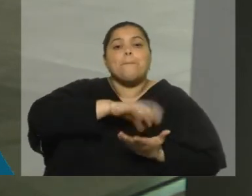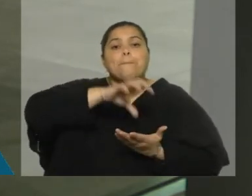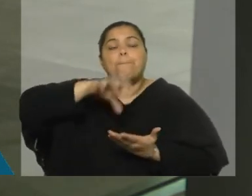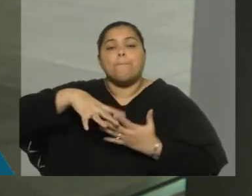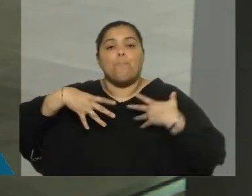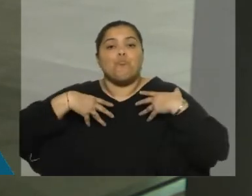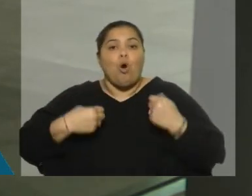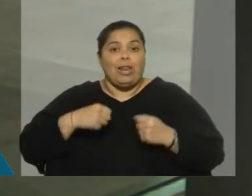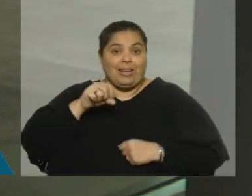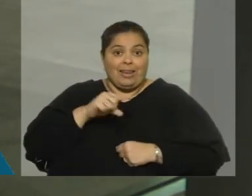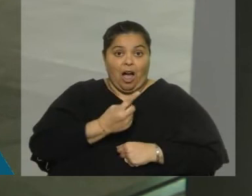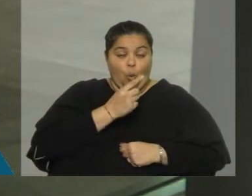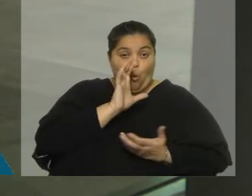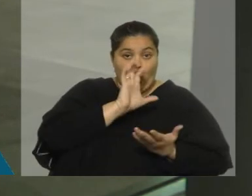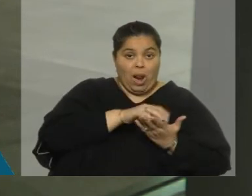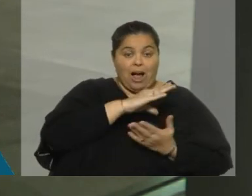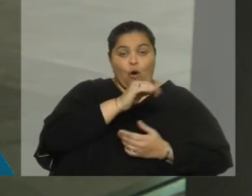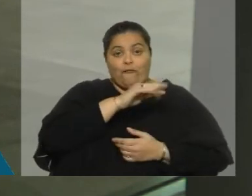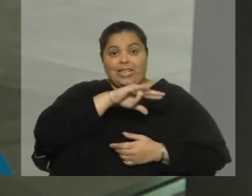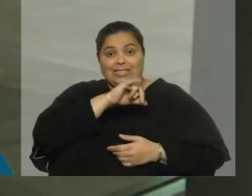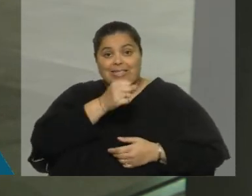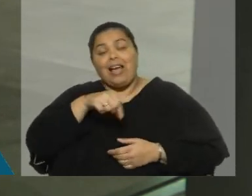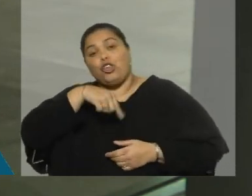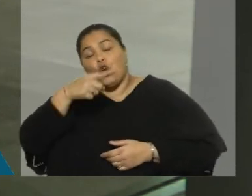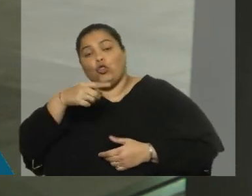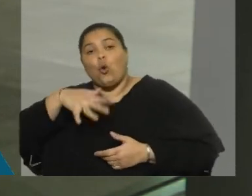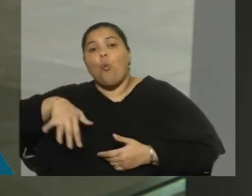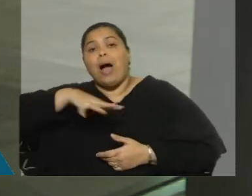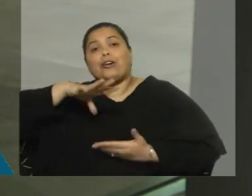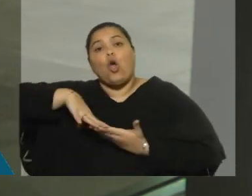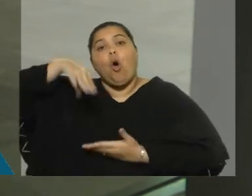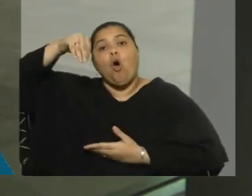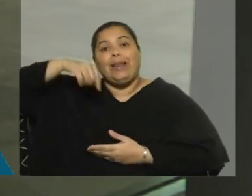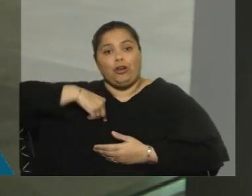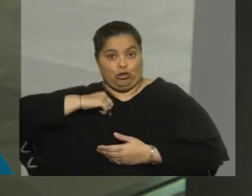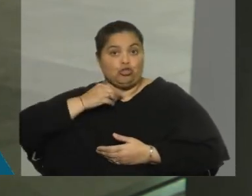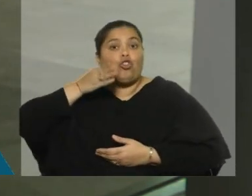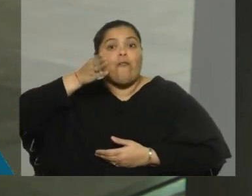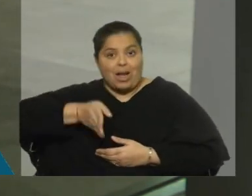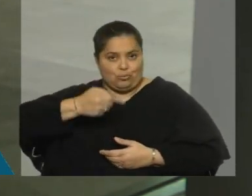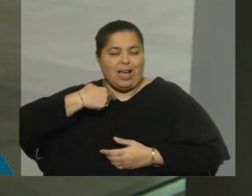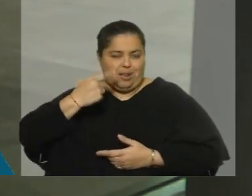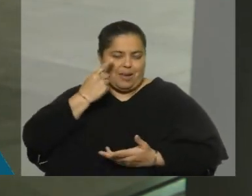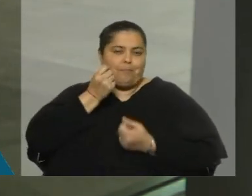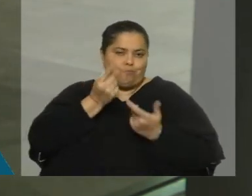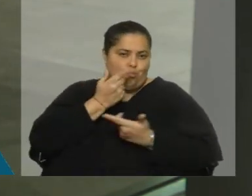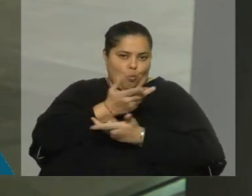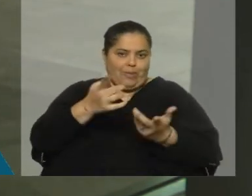en Cofrisa y el otro en el barrio Obelisco, y por allí vamos a estar para traerles a todos ustedes las informaciones. Adelante.